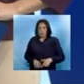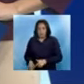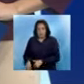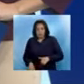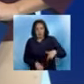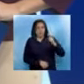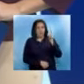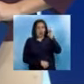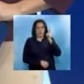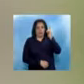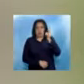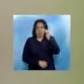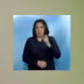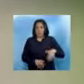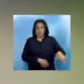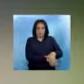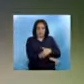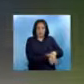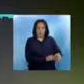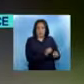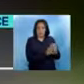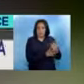la avenida Arequipa.